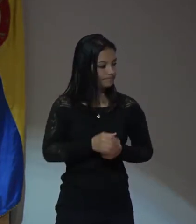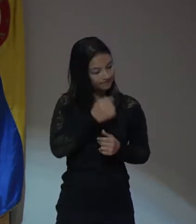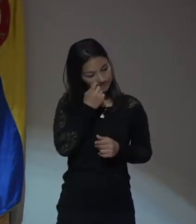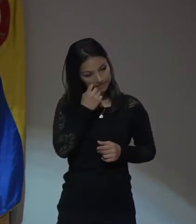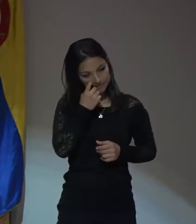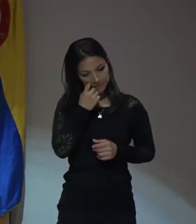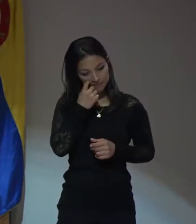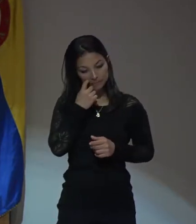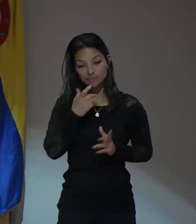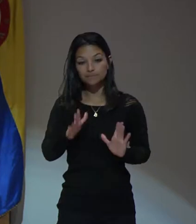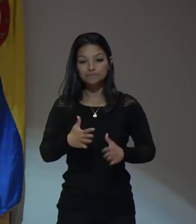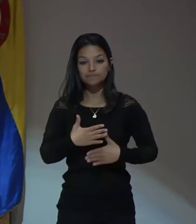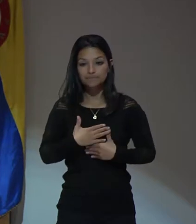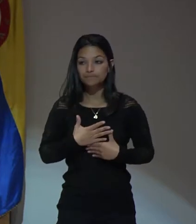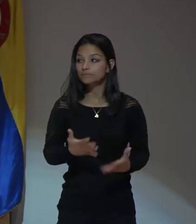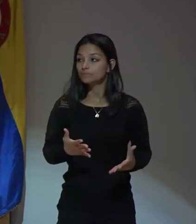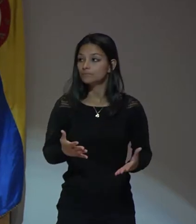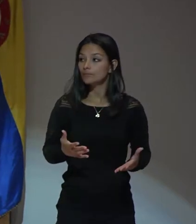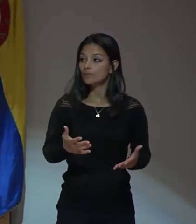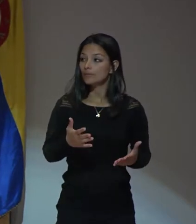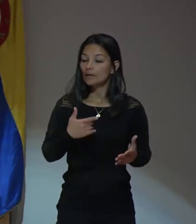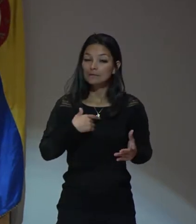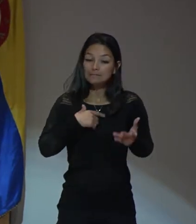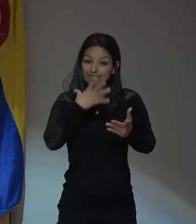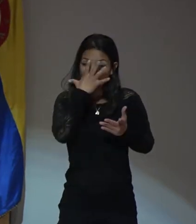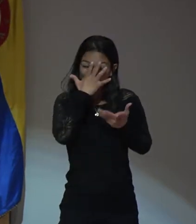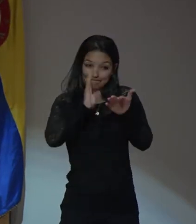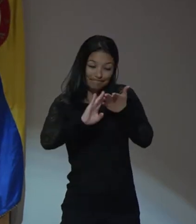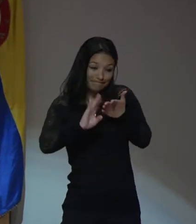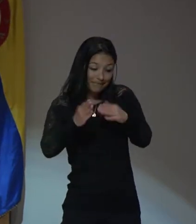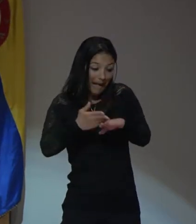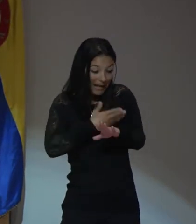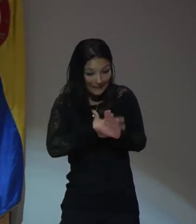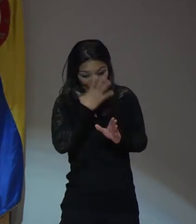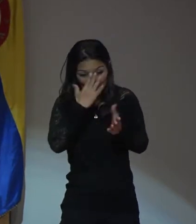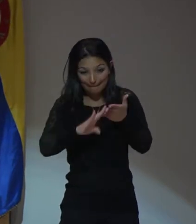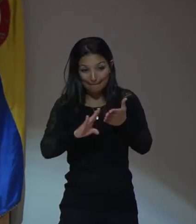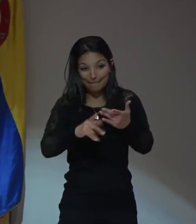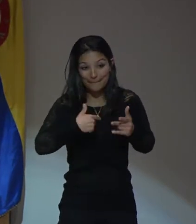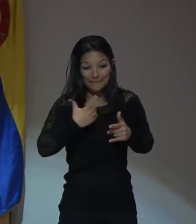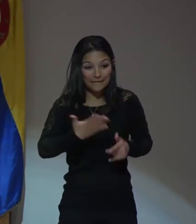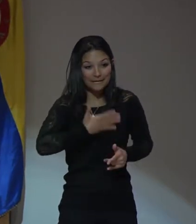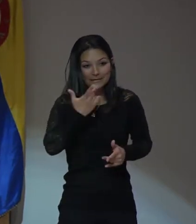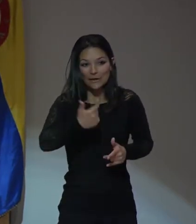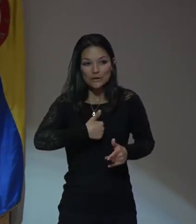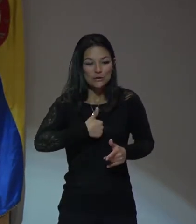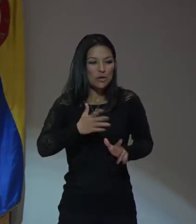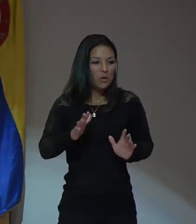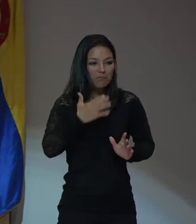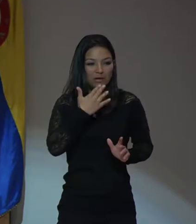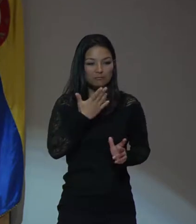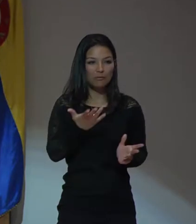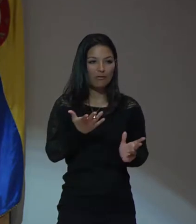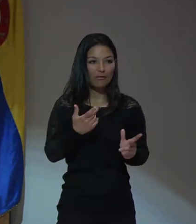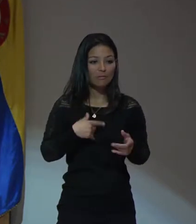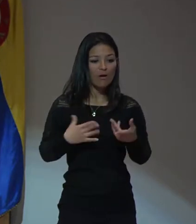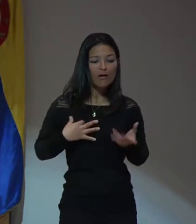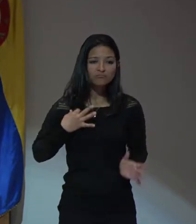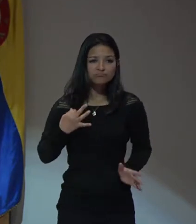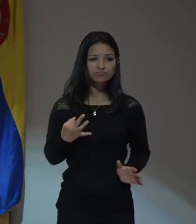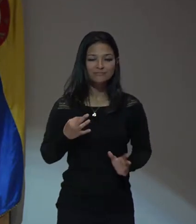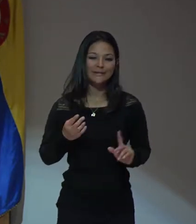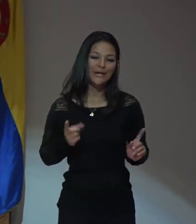central. Yo soy me disculpo anticipadamente, tiendo a ser muy informal en este tipo de